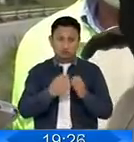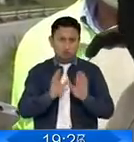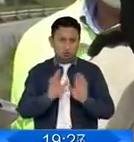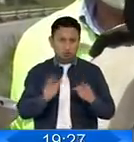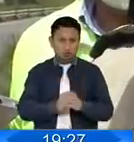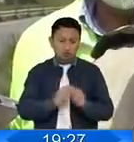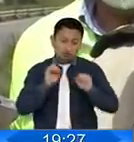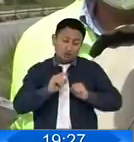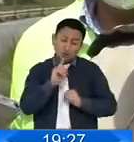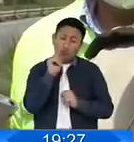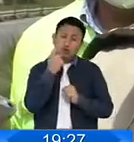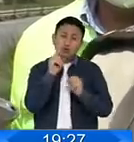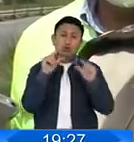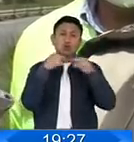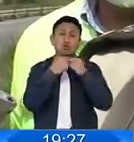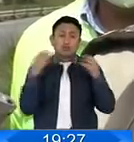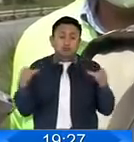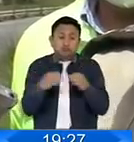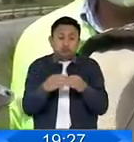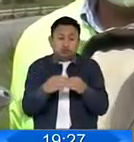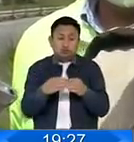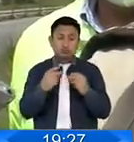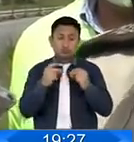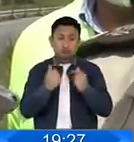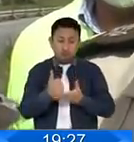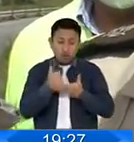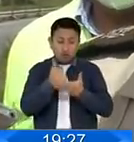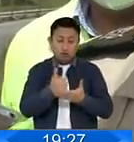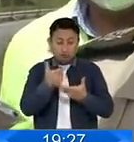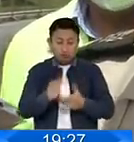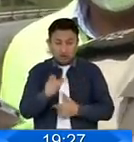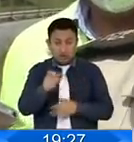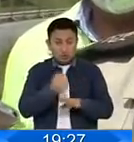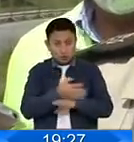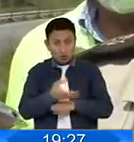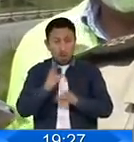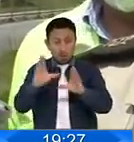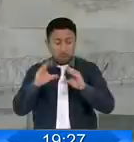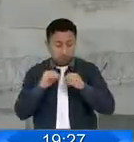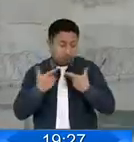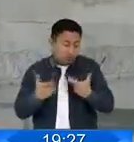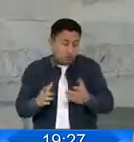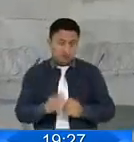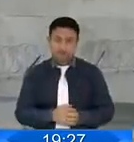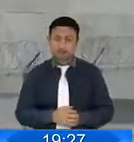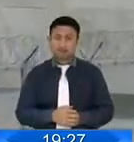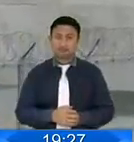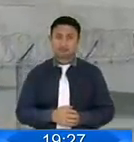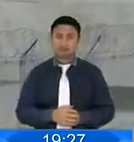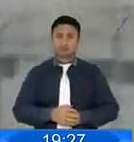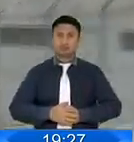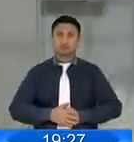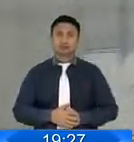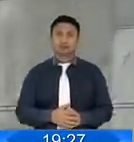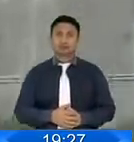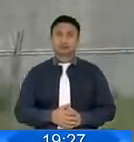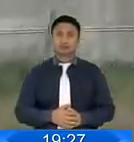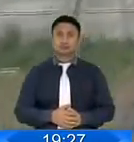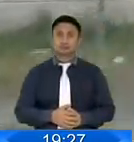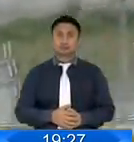amotinado. Inmediatamente reaccionamos, se les ha escuchado las sugerencias y eso es todo. Desde la ciudad de Cuenca, informó Francisco